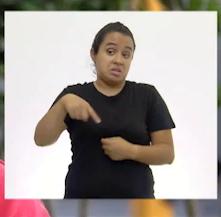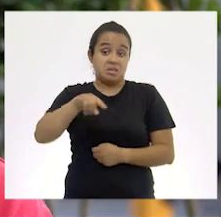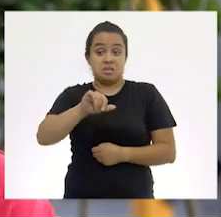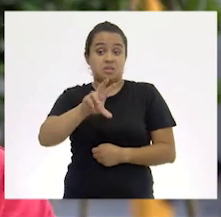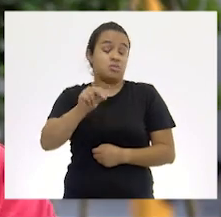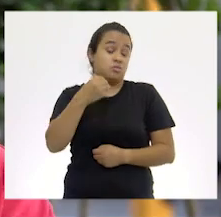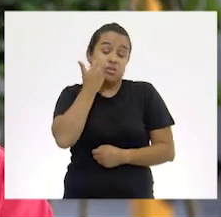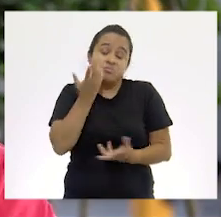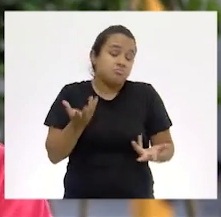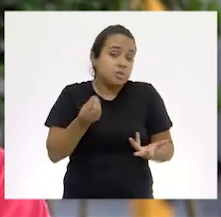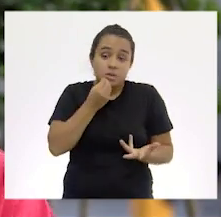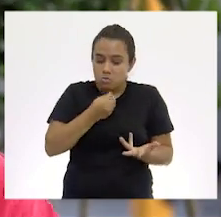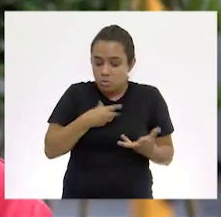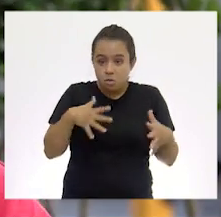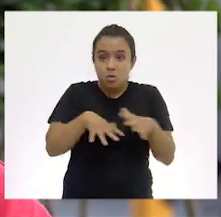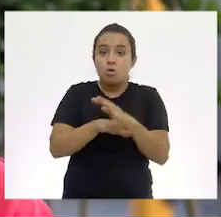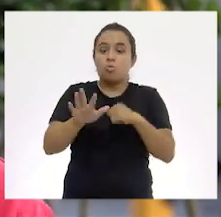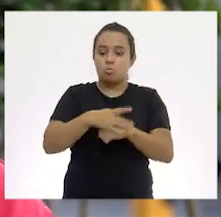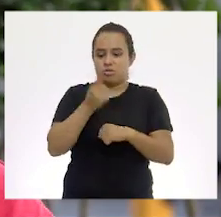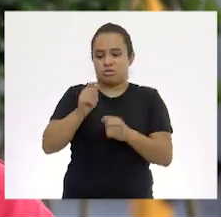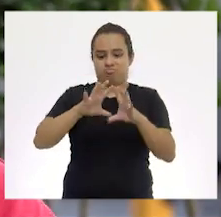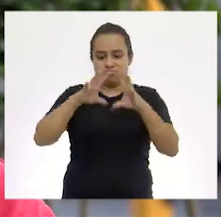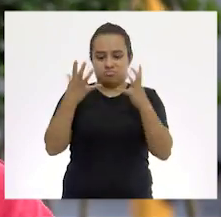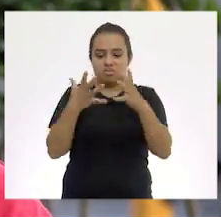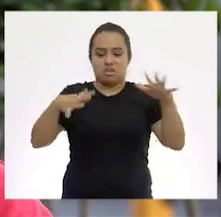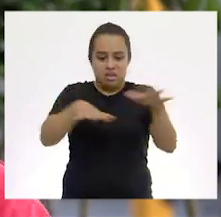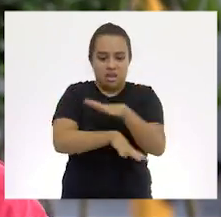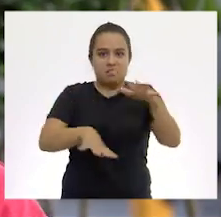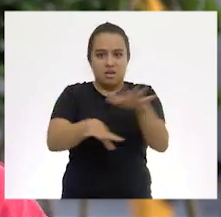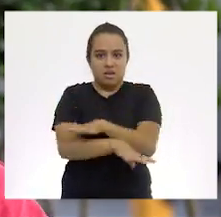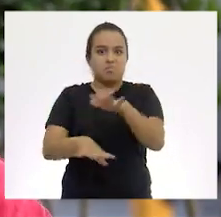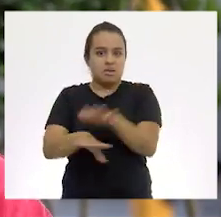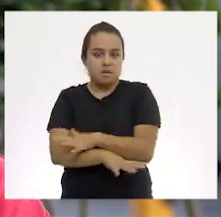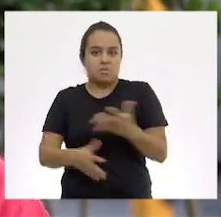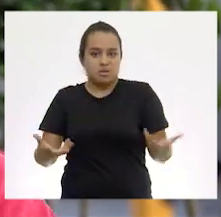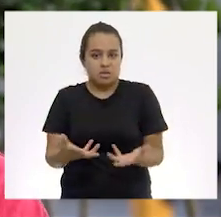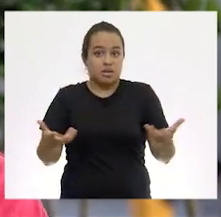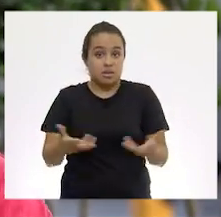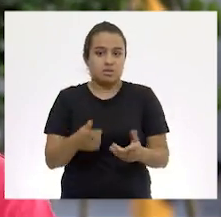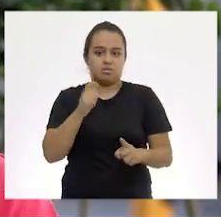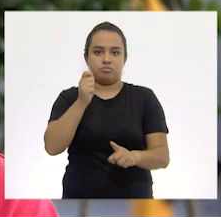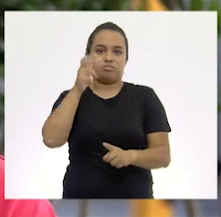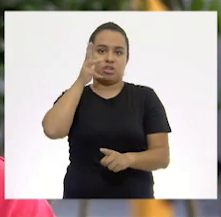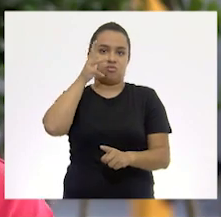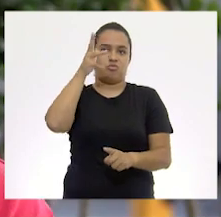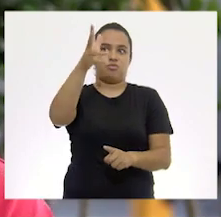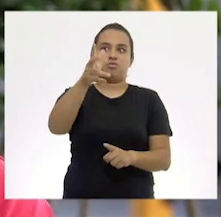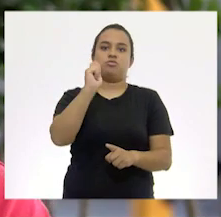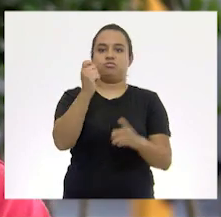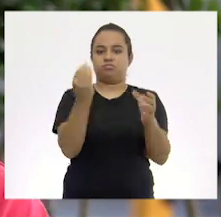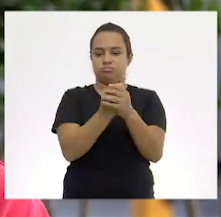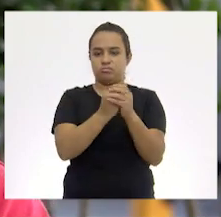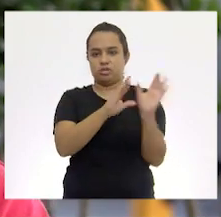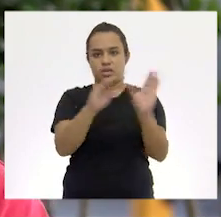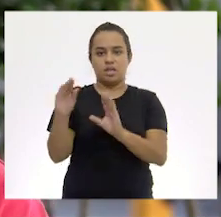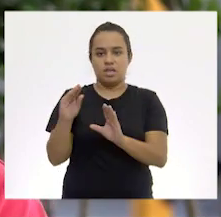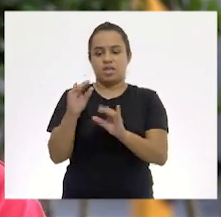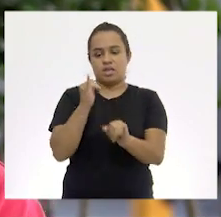porque el mundo va transformándose, se globaliza y es el futuro, las clases en línea